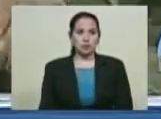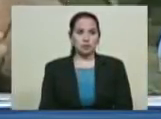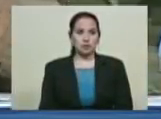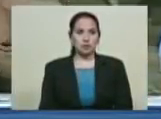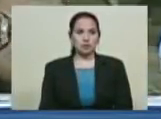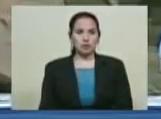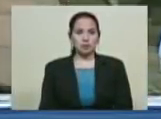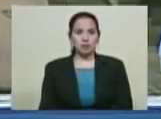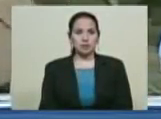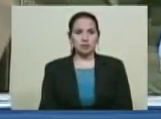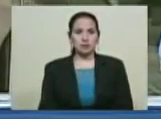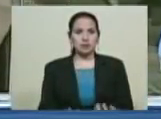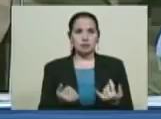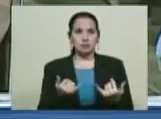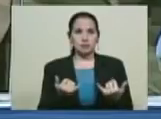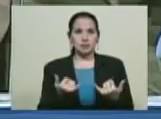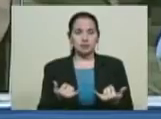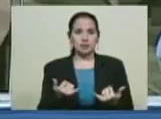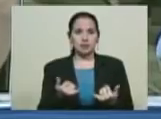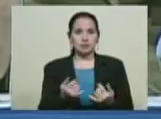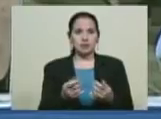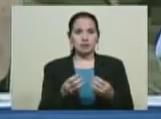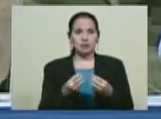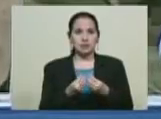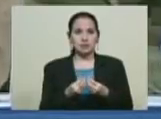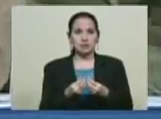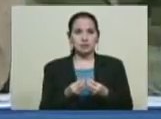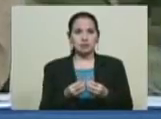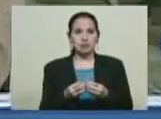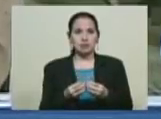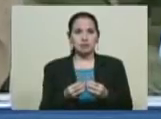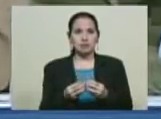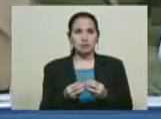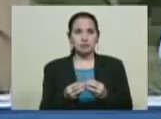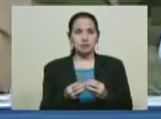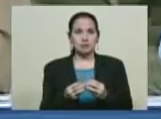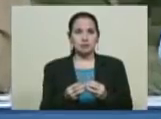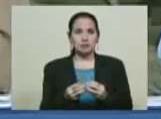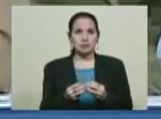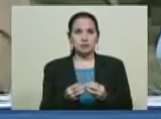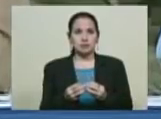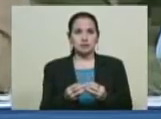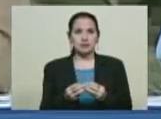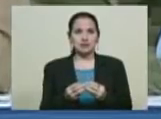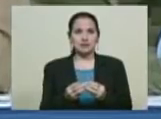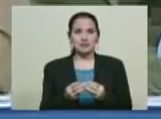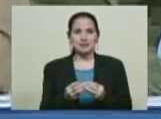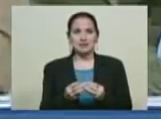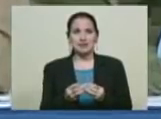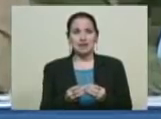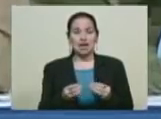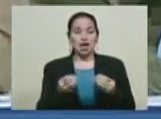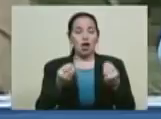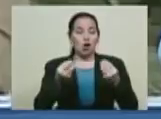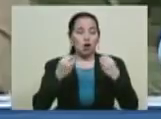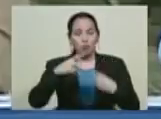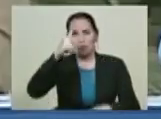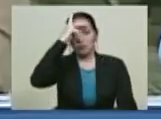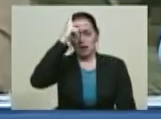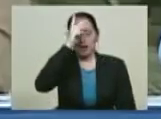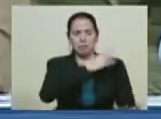Aquí me hace una propuesta el vicepresidente Ejecutivo, Tarek El